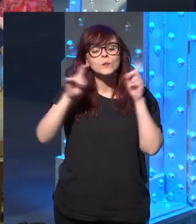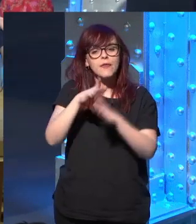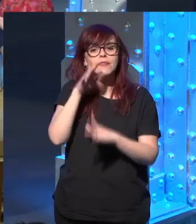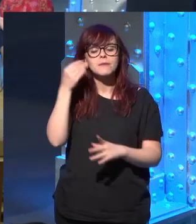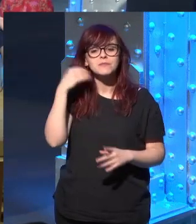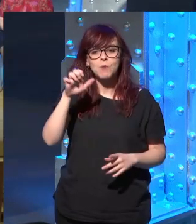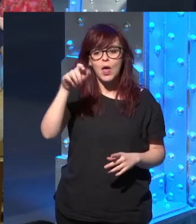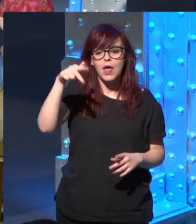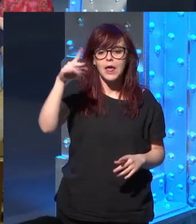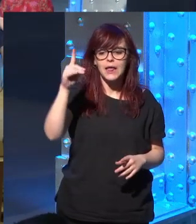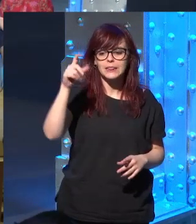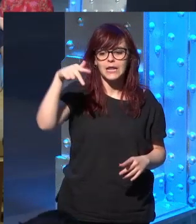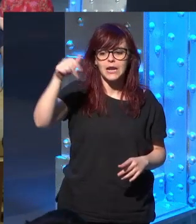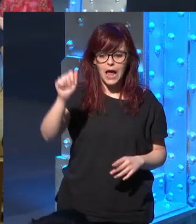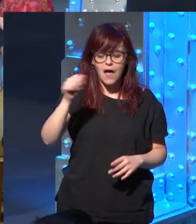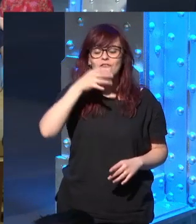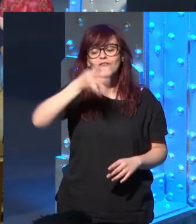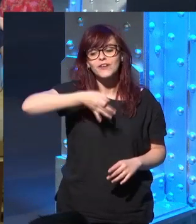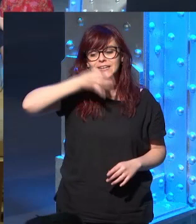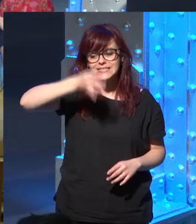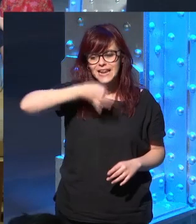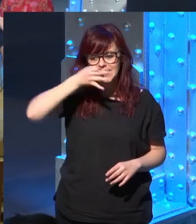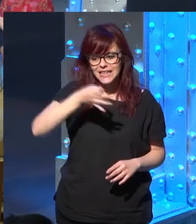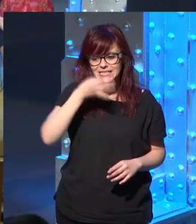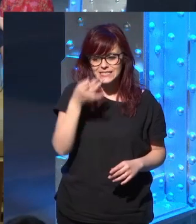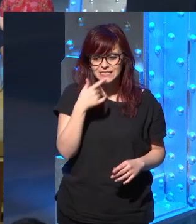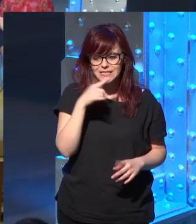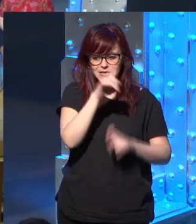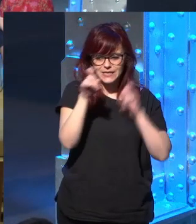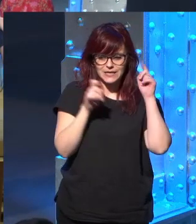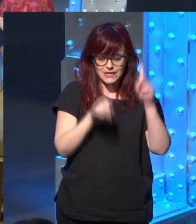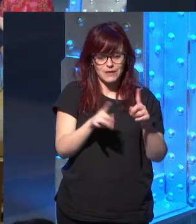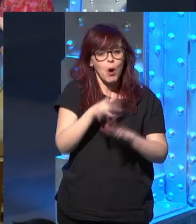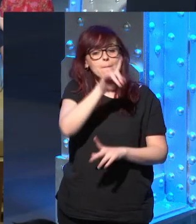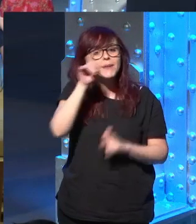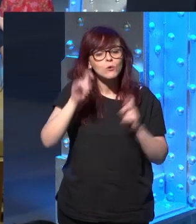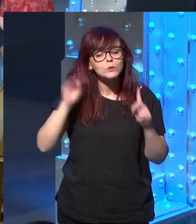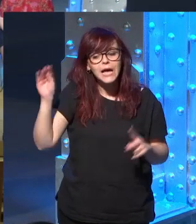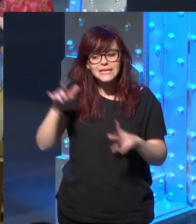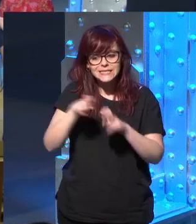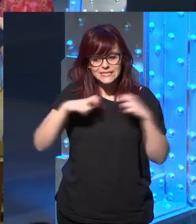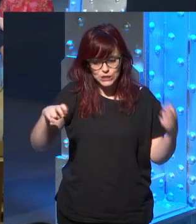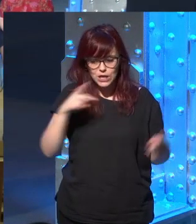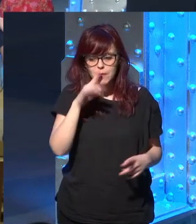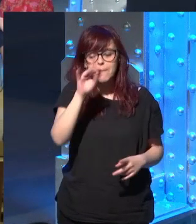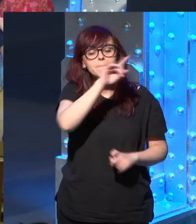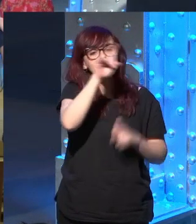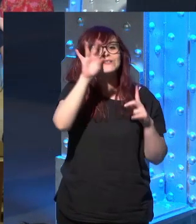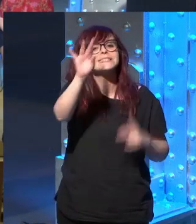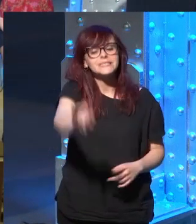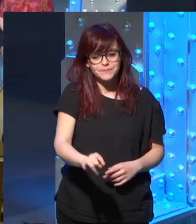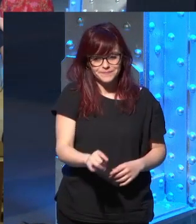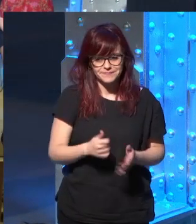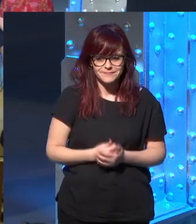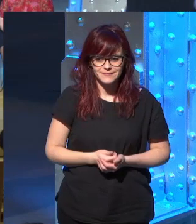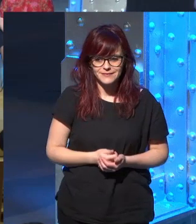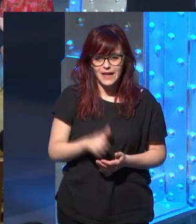caso Edna. Edna, buenas tardes. ¿Tienes una pregunta buenas que tardes. Hacer a nuestras escritoras? Sí.